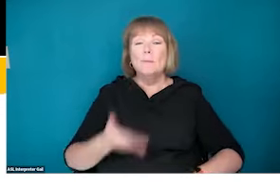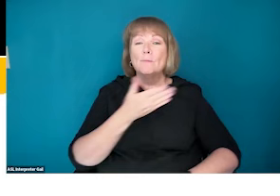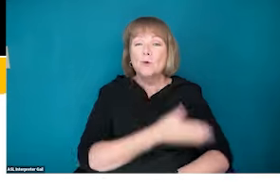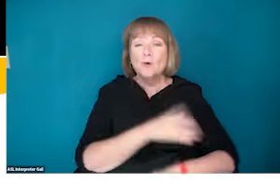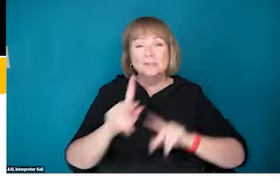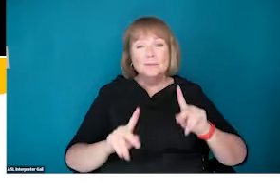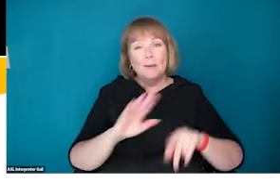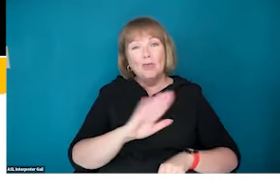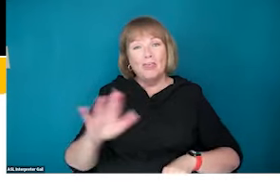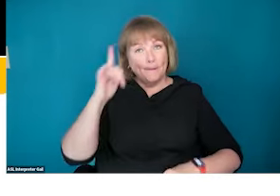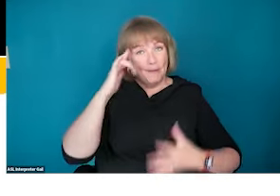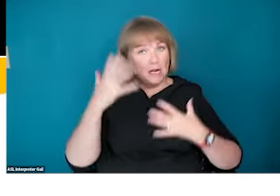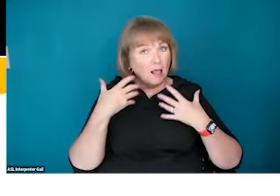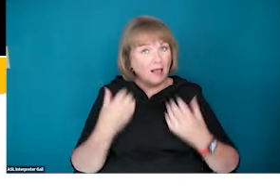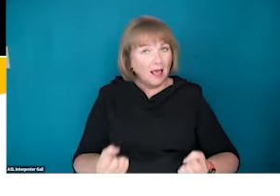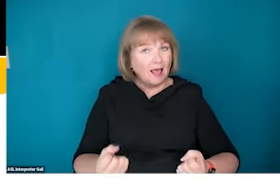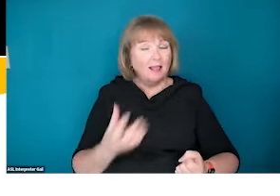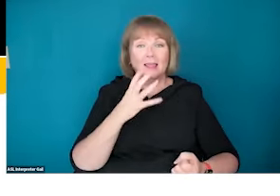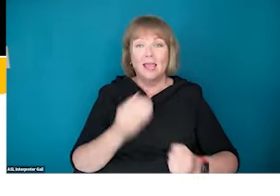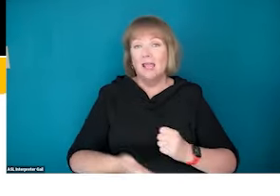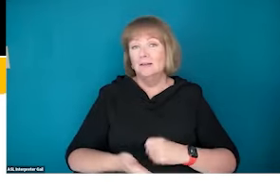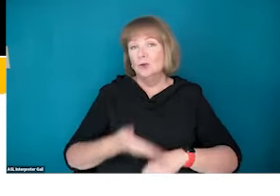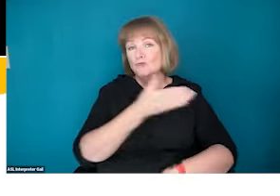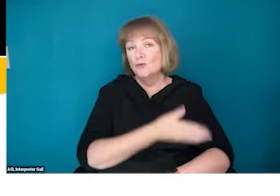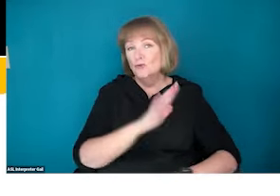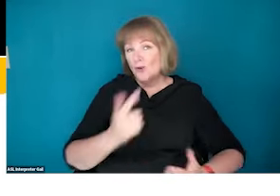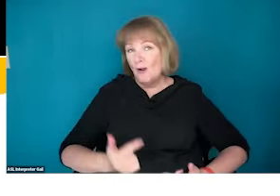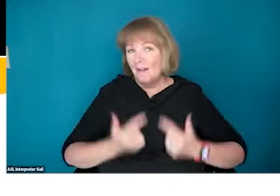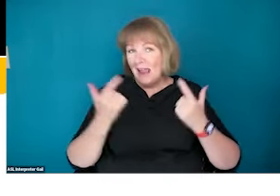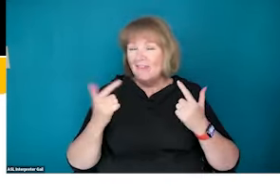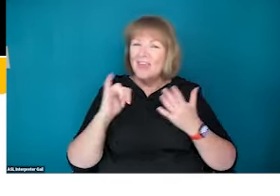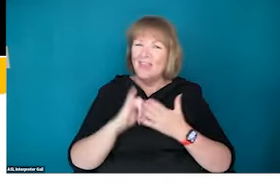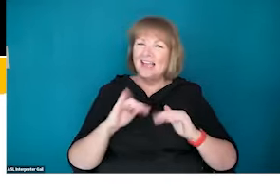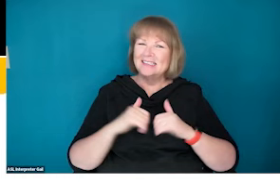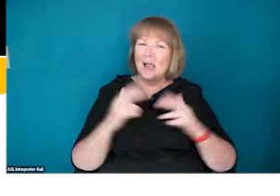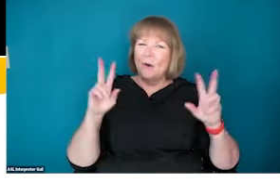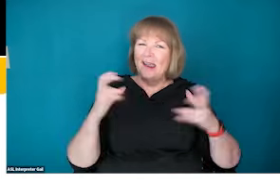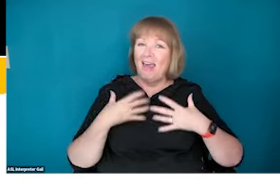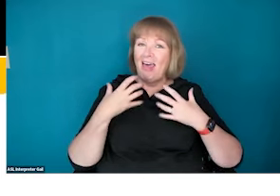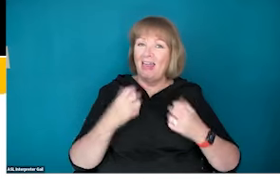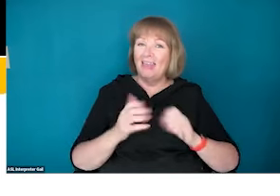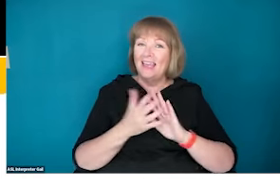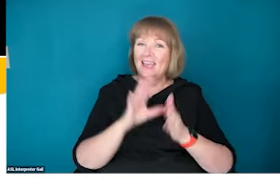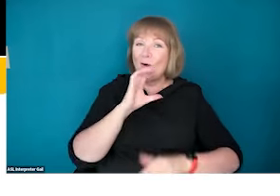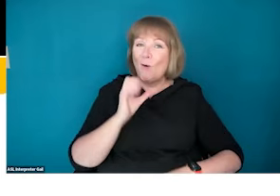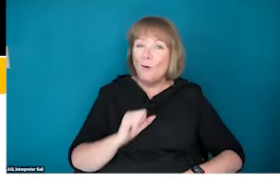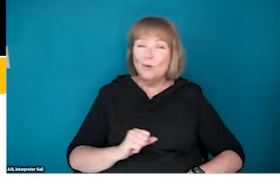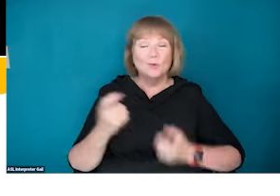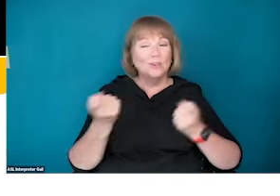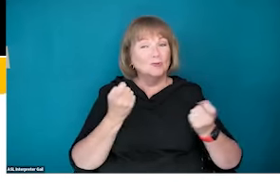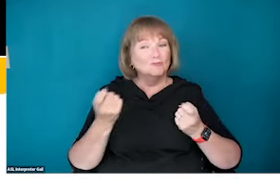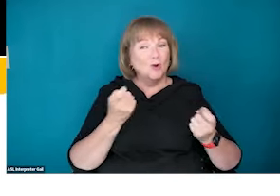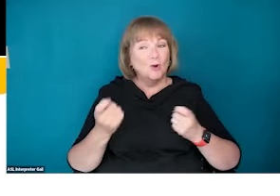poder controlar todo esto, Jenny, que es porque es importante para ti. Sí, es importante